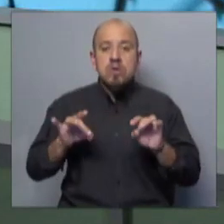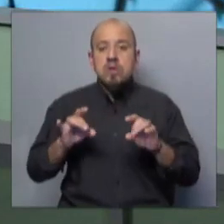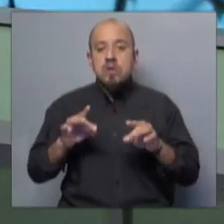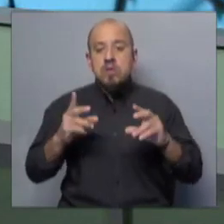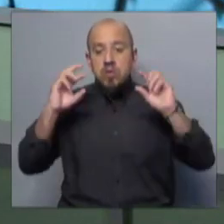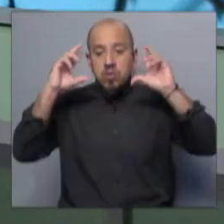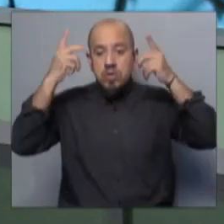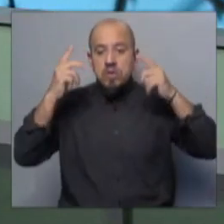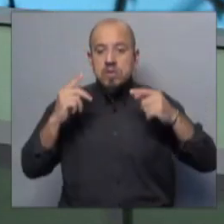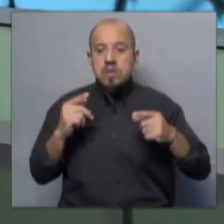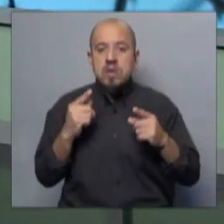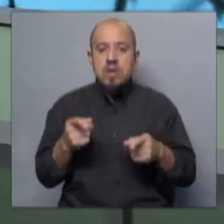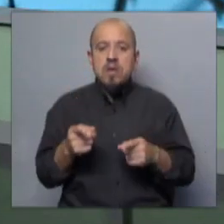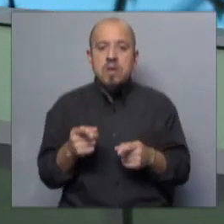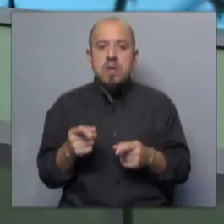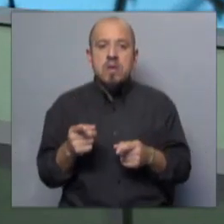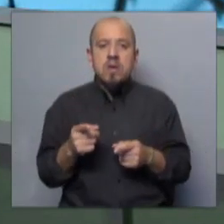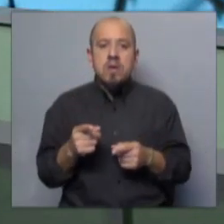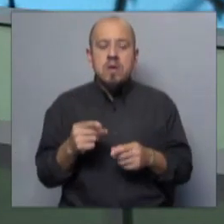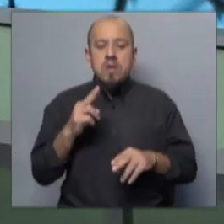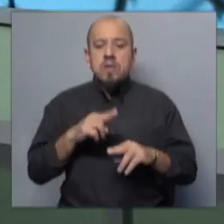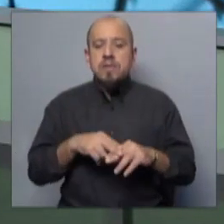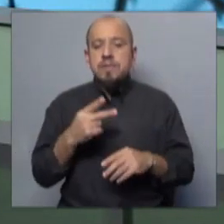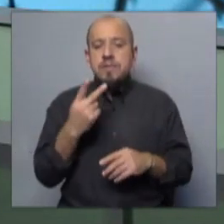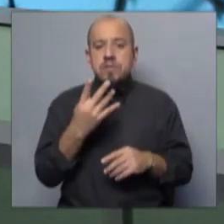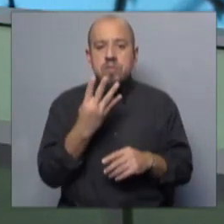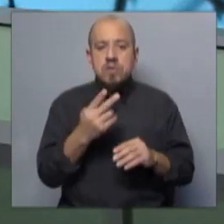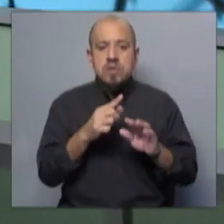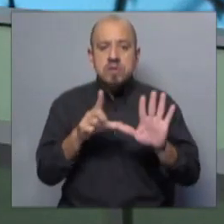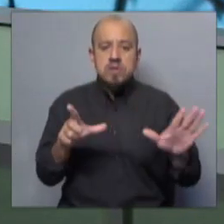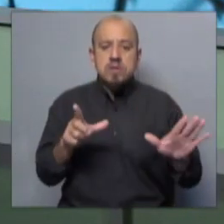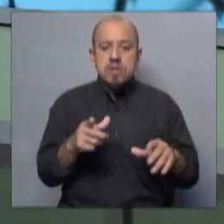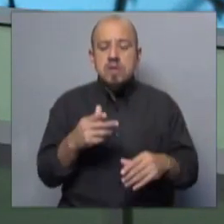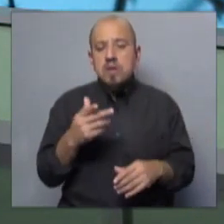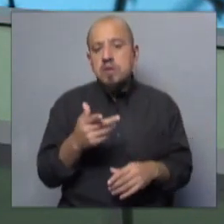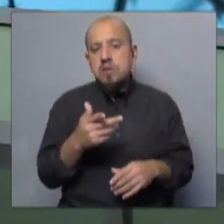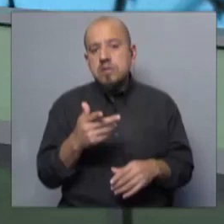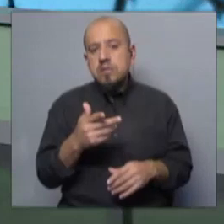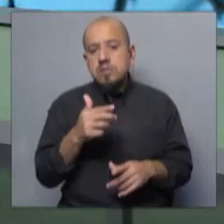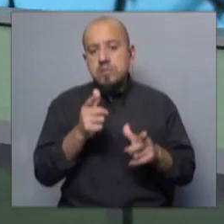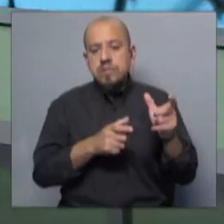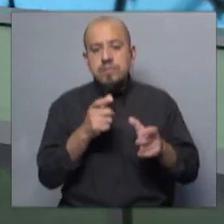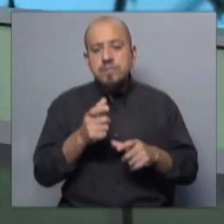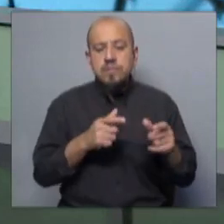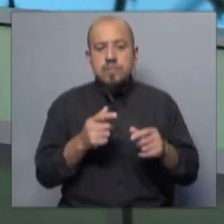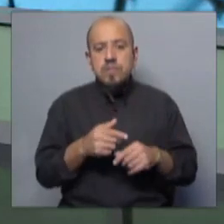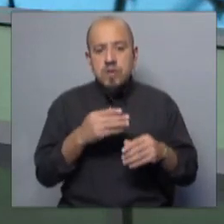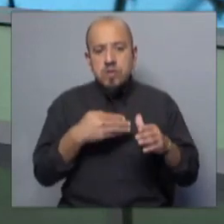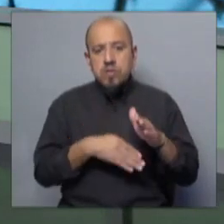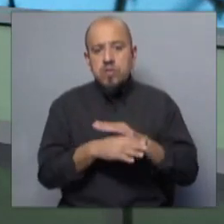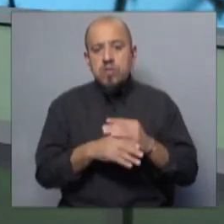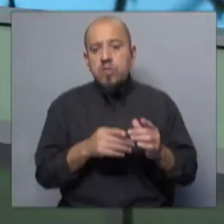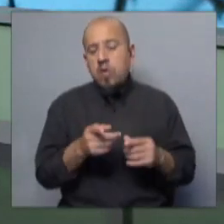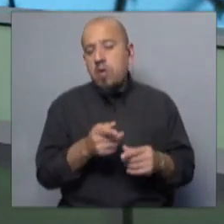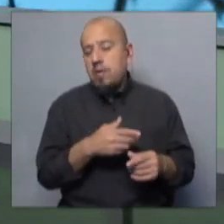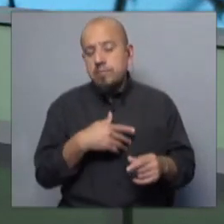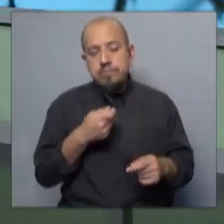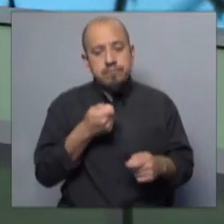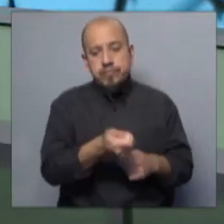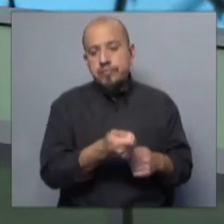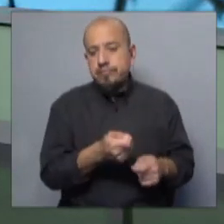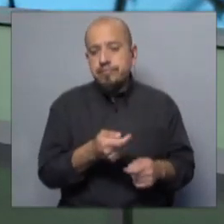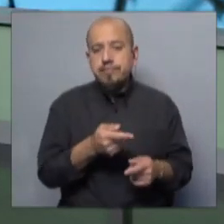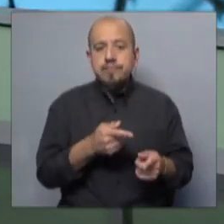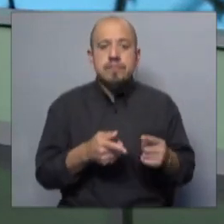violentas dentro de las muertes violentas 47% fueron homicidios que fueron todos realizados entre personas privadas en libertad